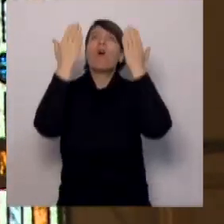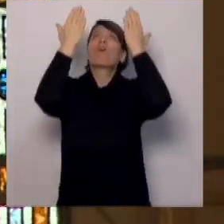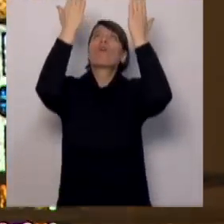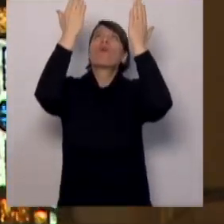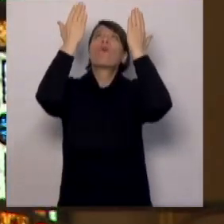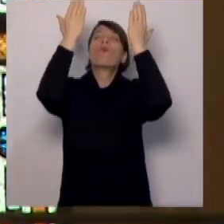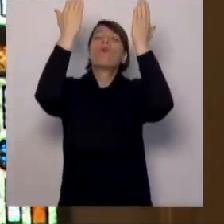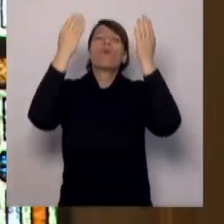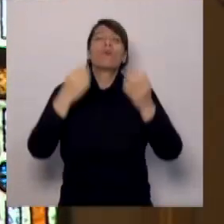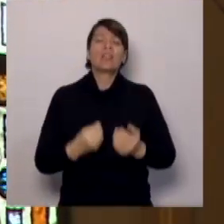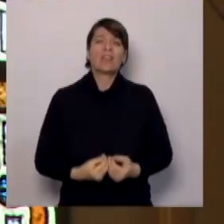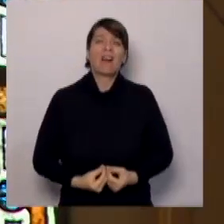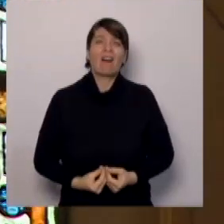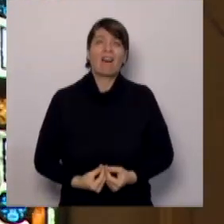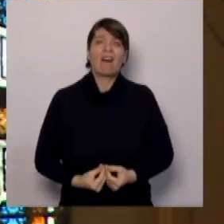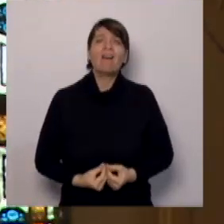Gloria,